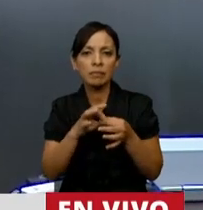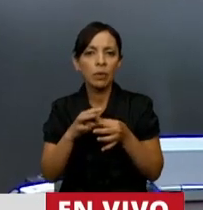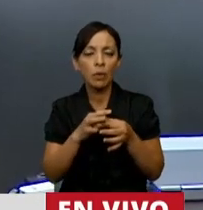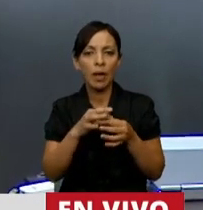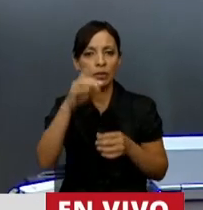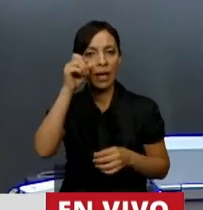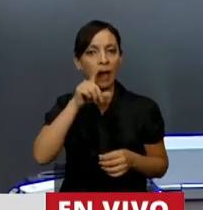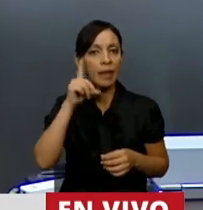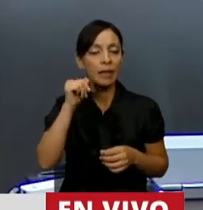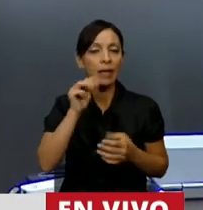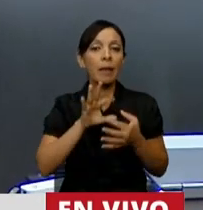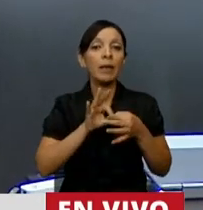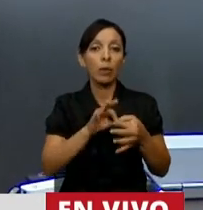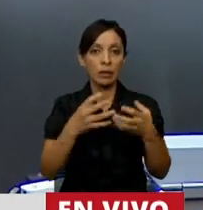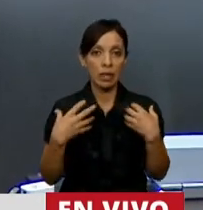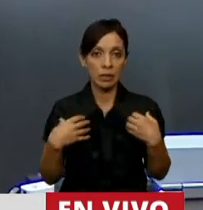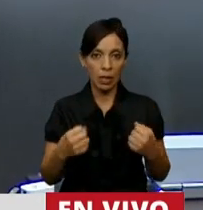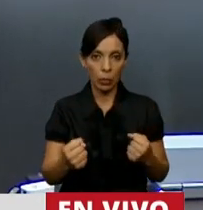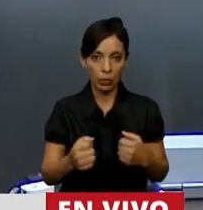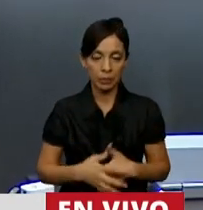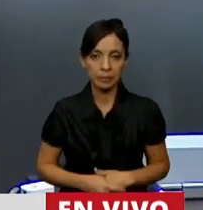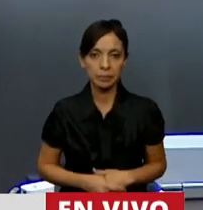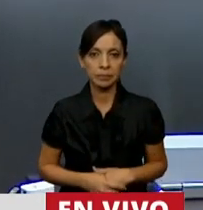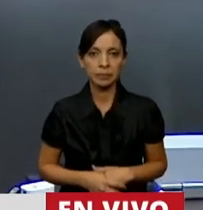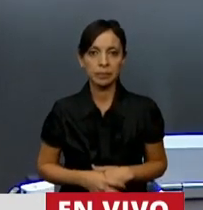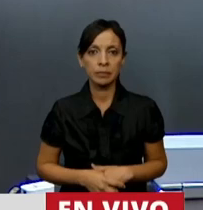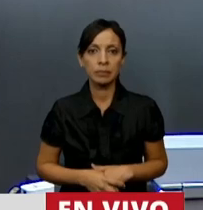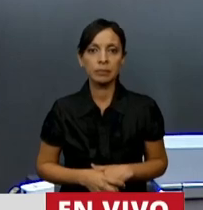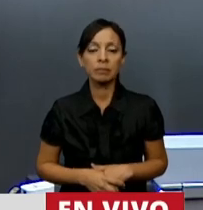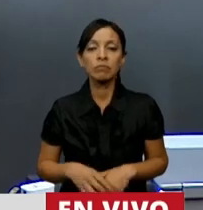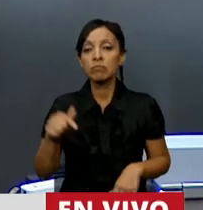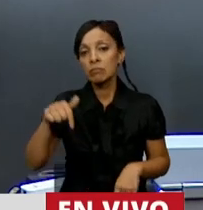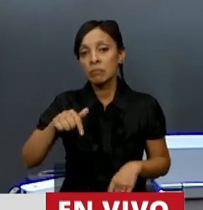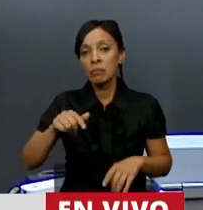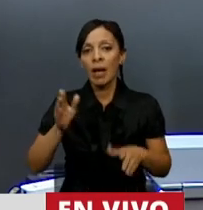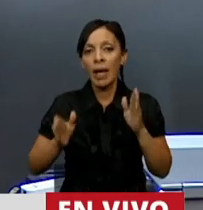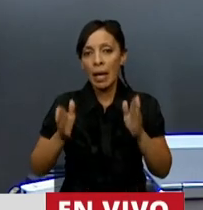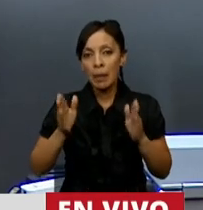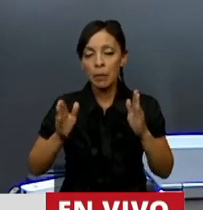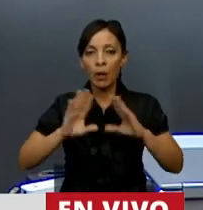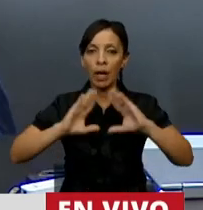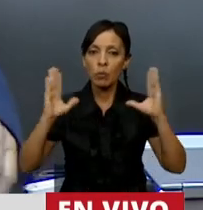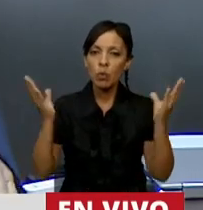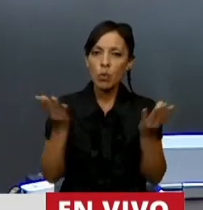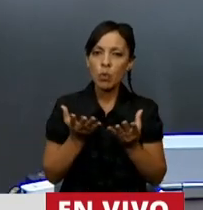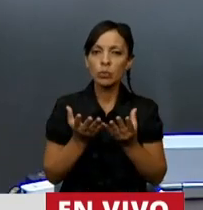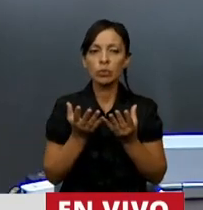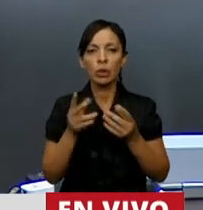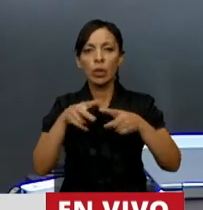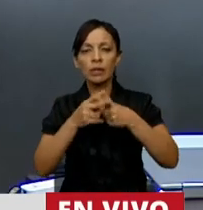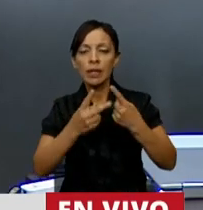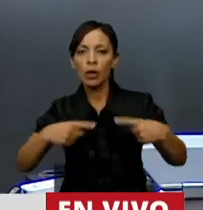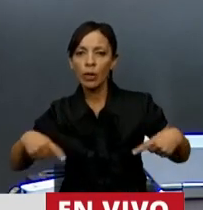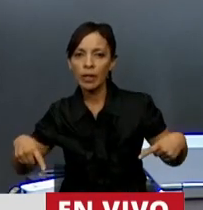la gestión de la salud. En un mundo y en una época en donde las tecnologías, las